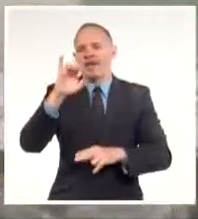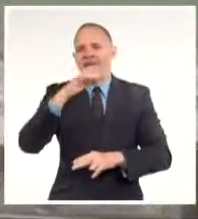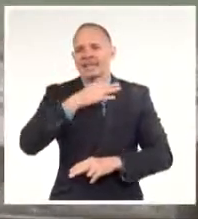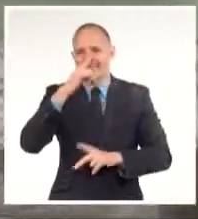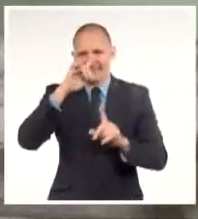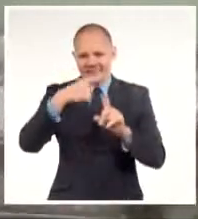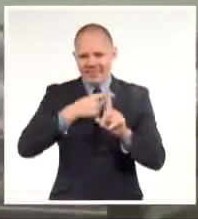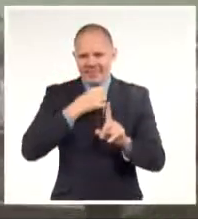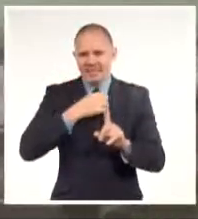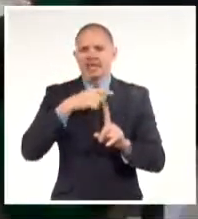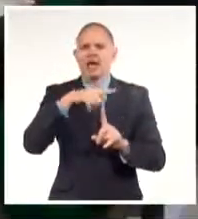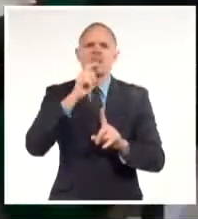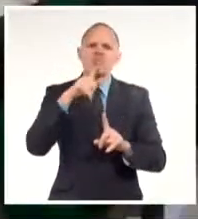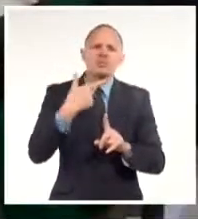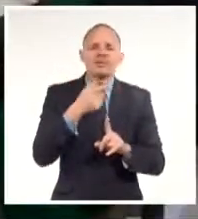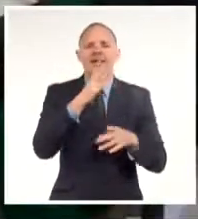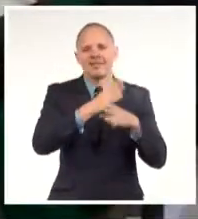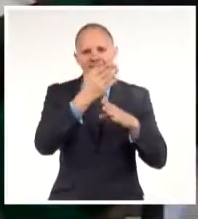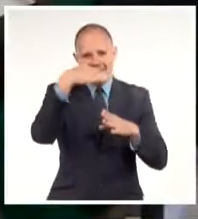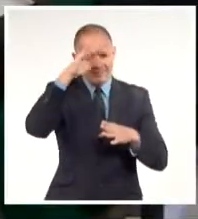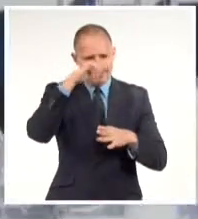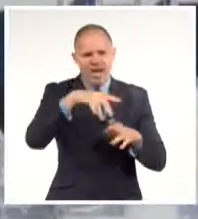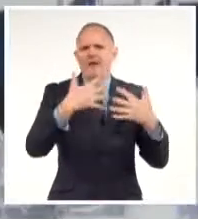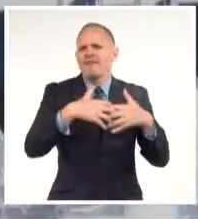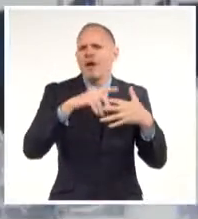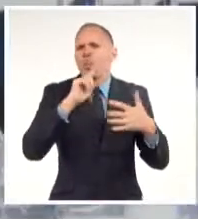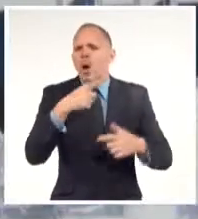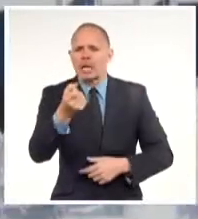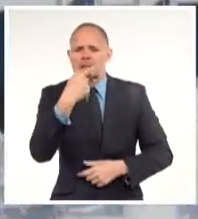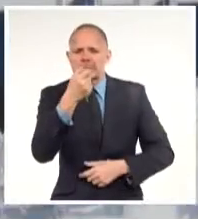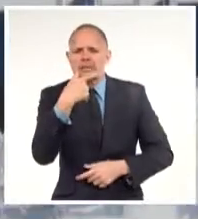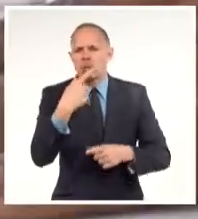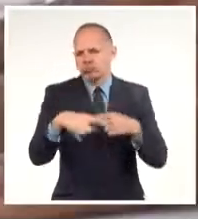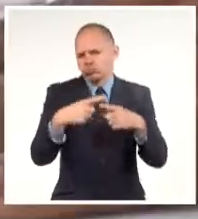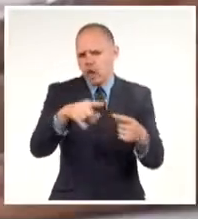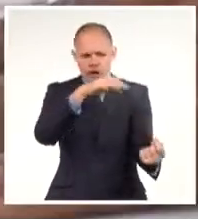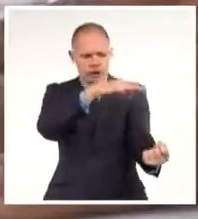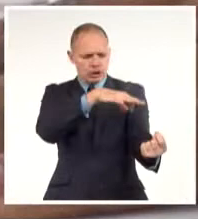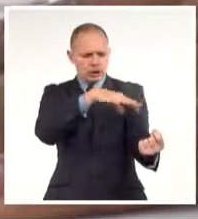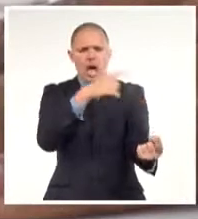de Cuba, fabrica comprimidos orales, genéricos y naturales, sueros,